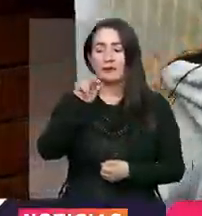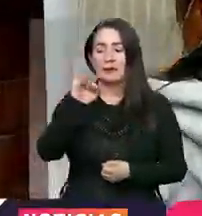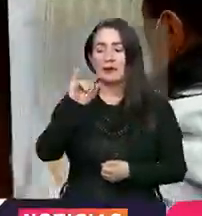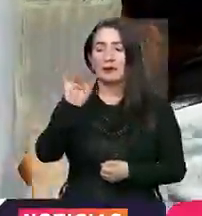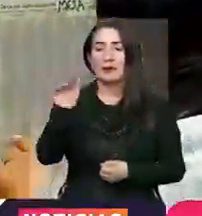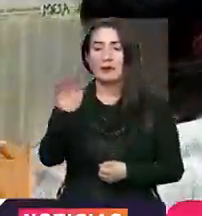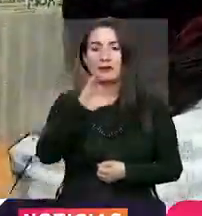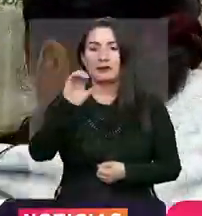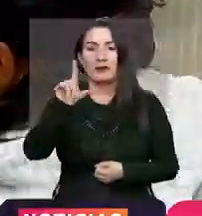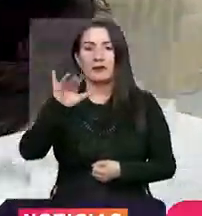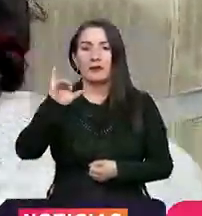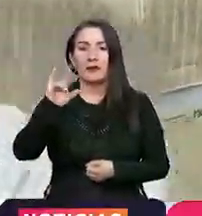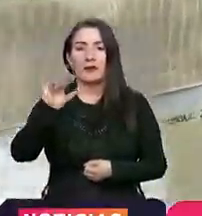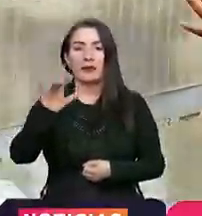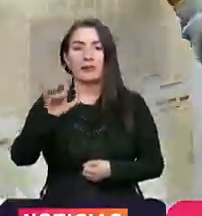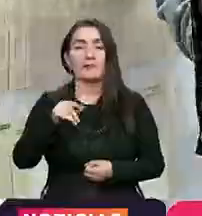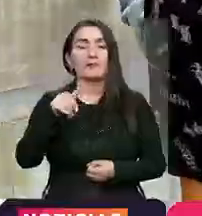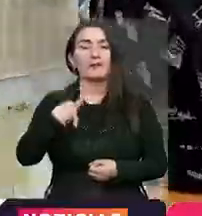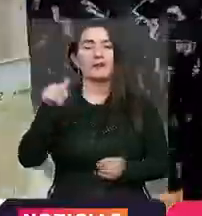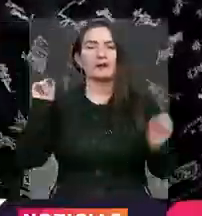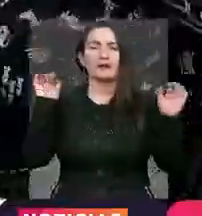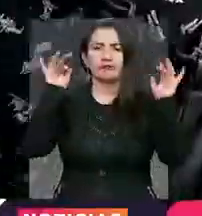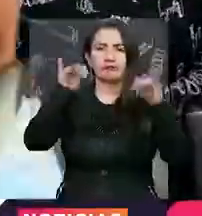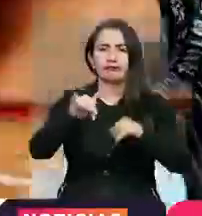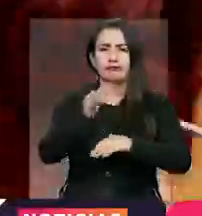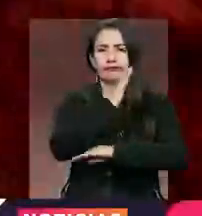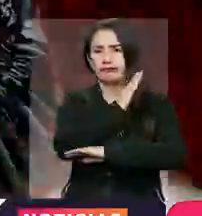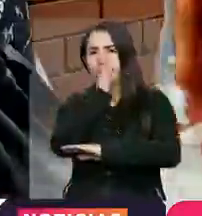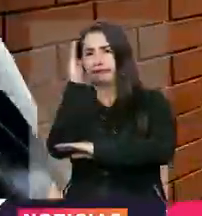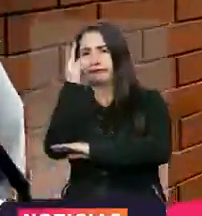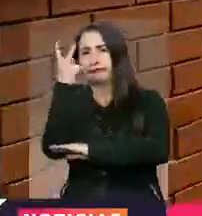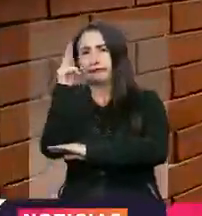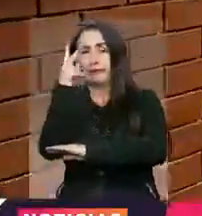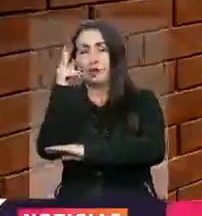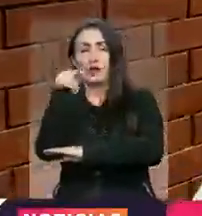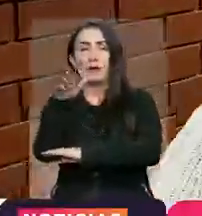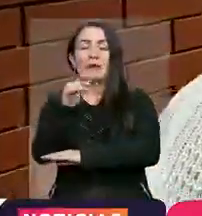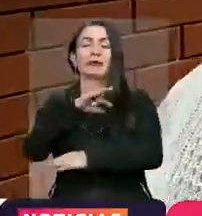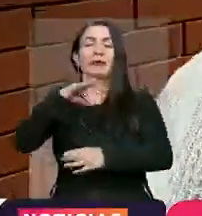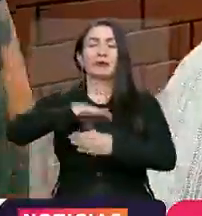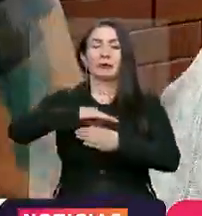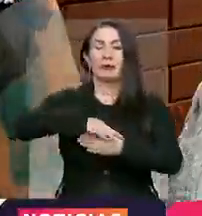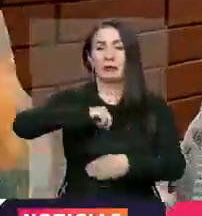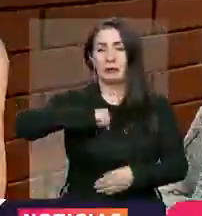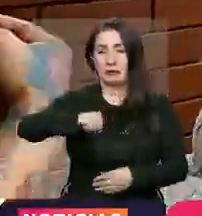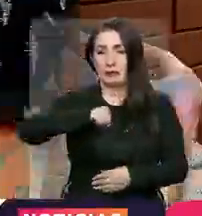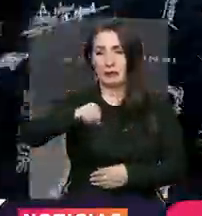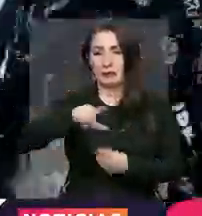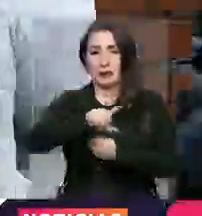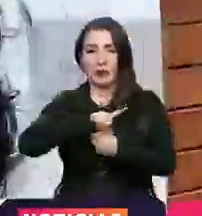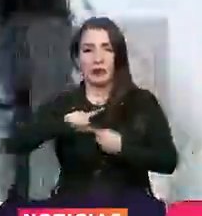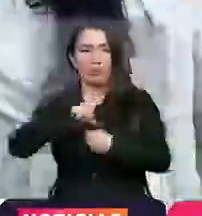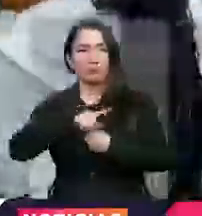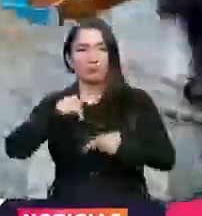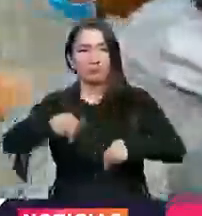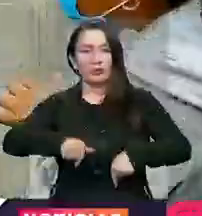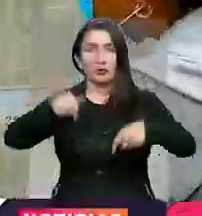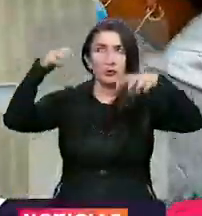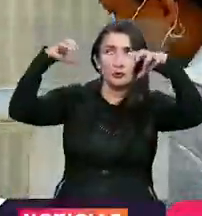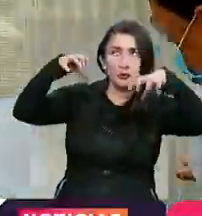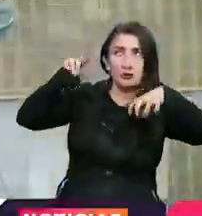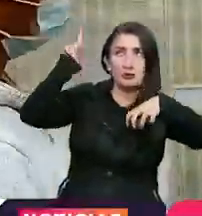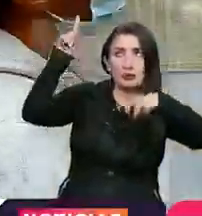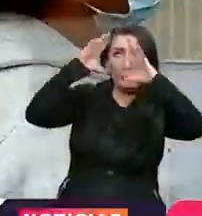Modelia. Las personas empiezan a llegar sobre el mediodía para realizar su derecho al voto. En esta localidad empieza ya a lloviznar y